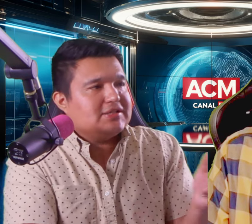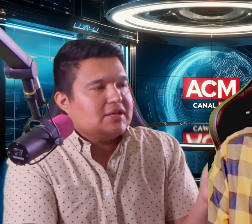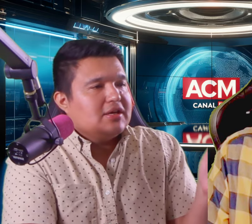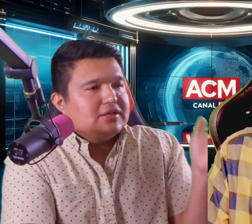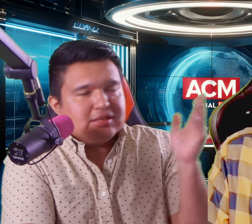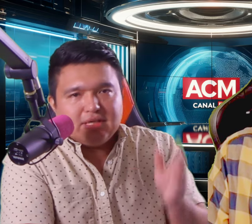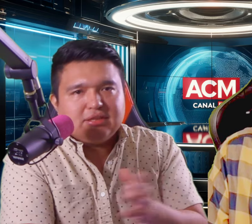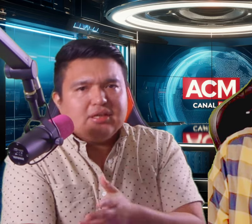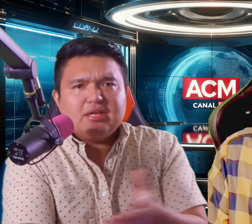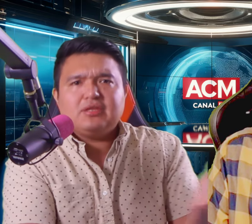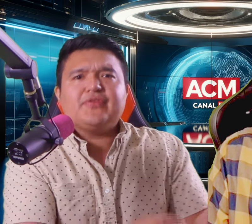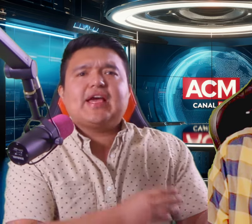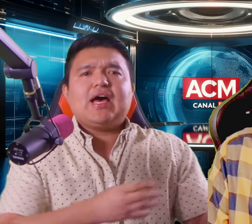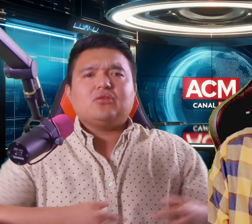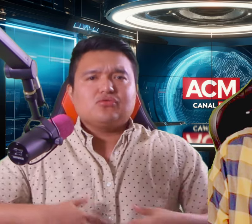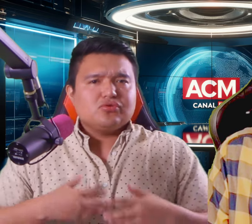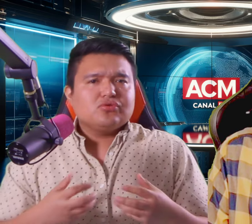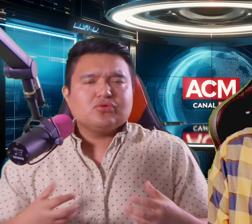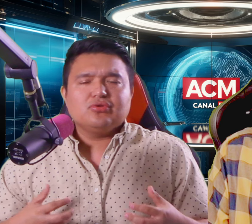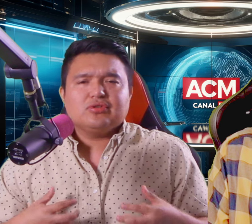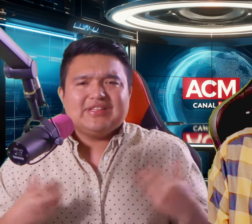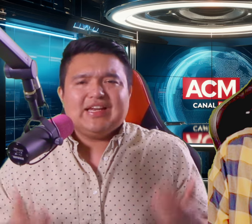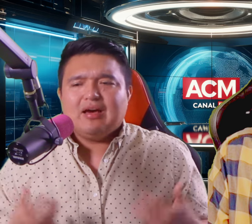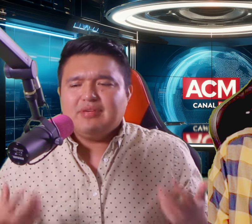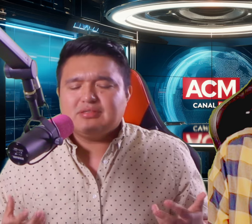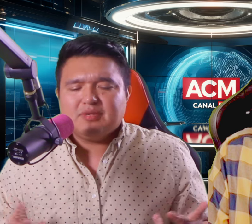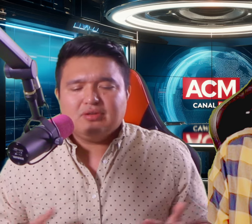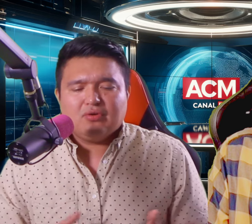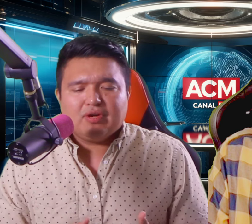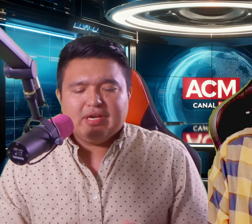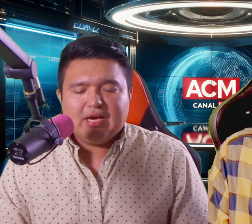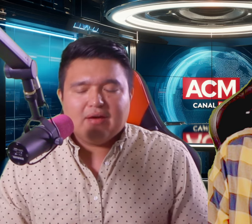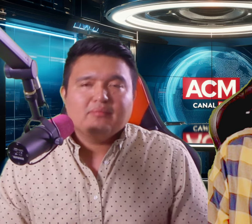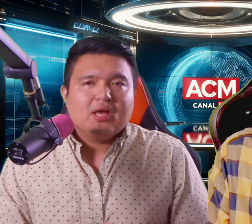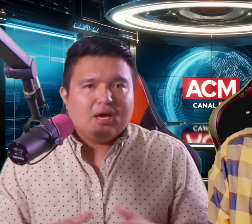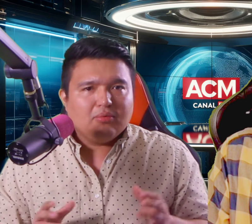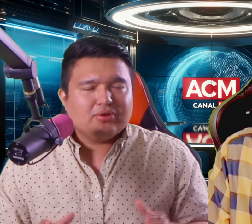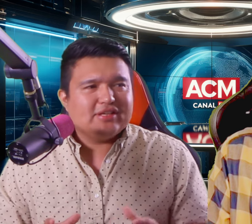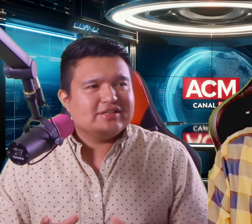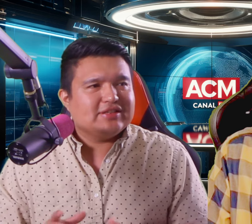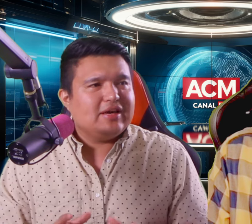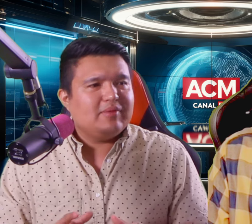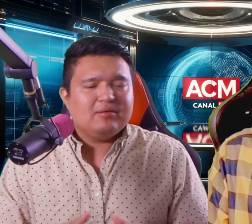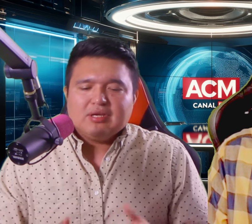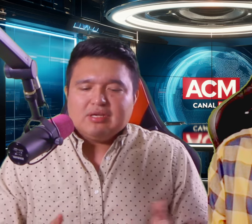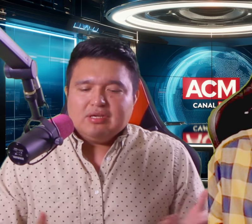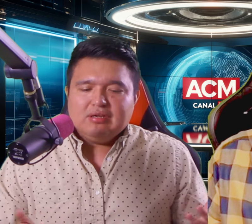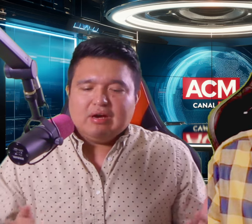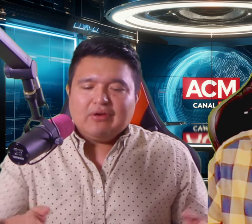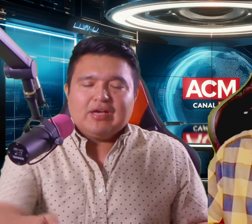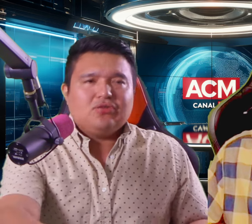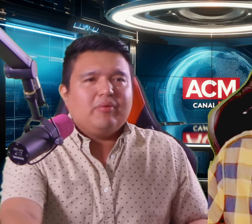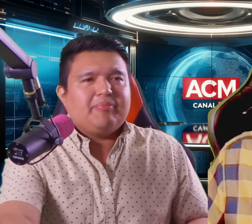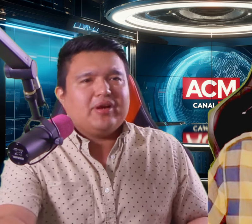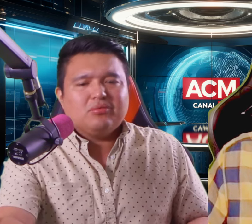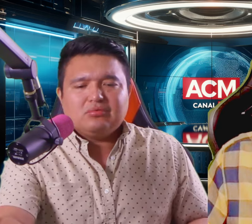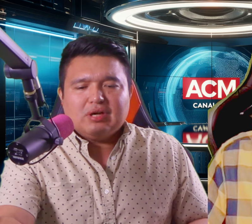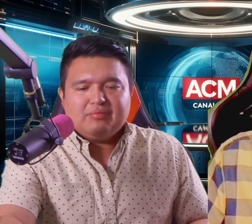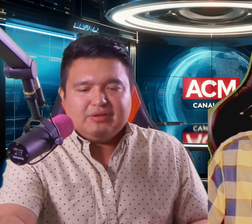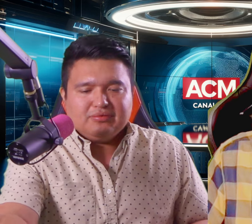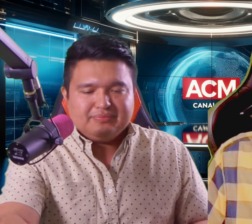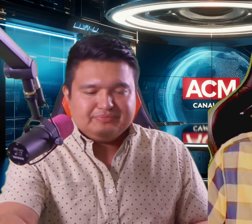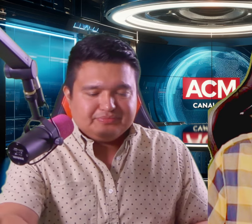ratas se sienten identificados son de la misma ideología aborda ese tema y ahora yo me